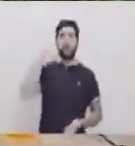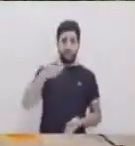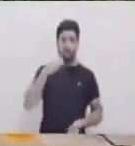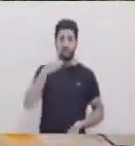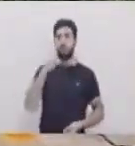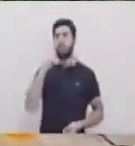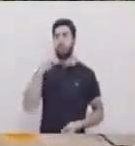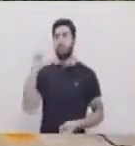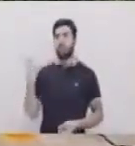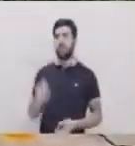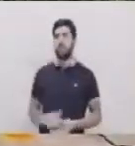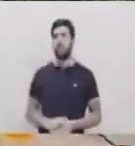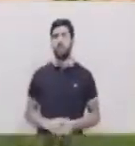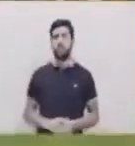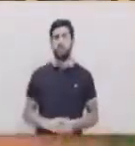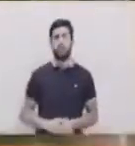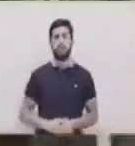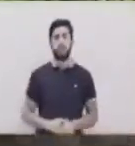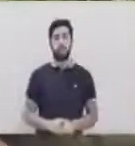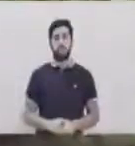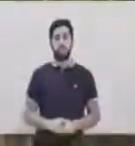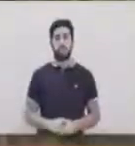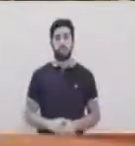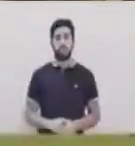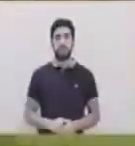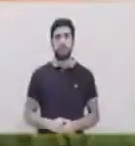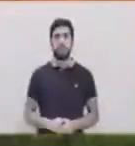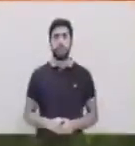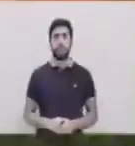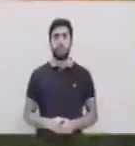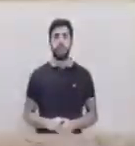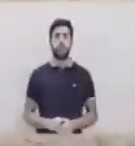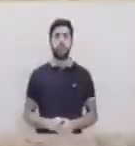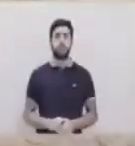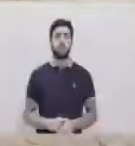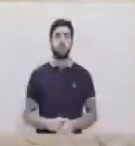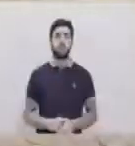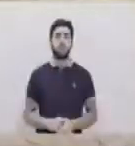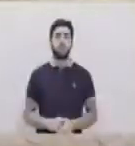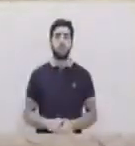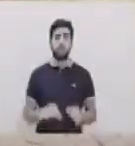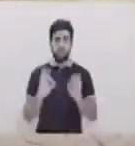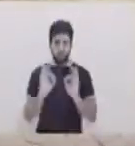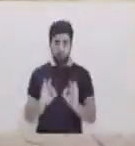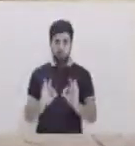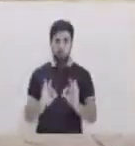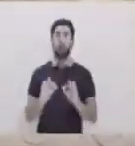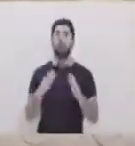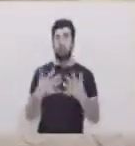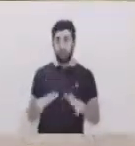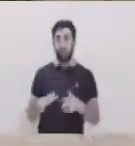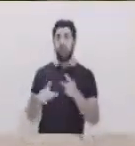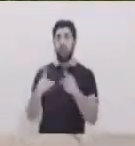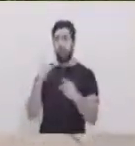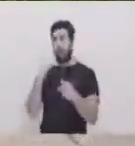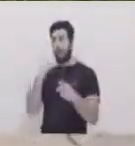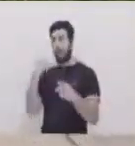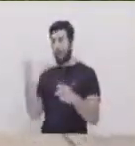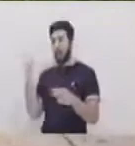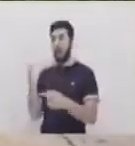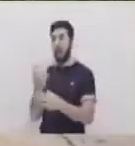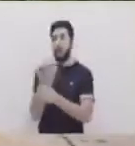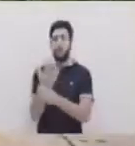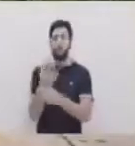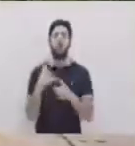¿Sí? Observe. Lanzo y hago el gesto técnico. Que